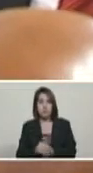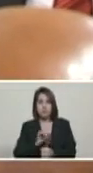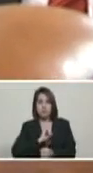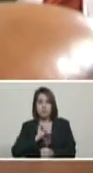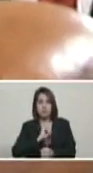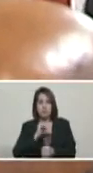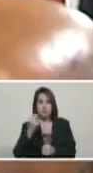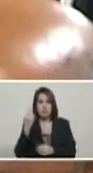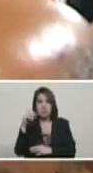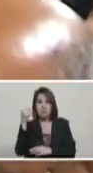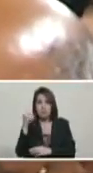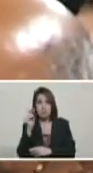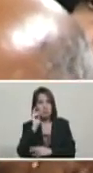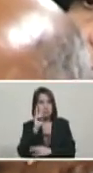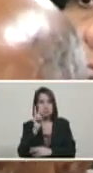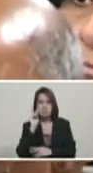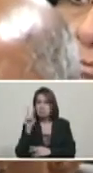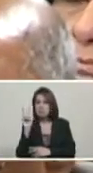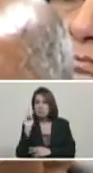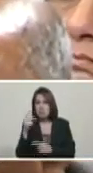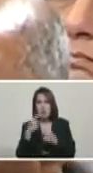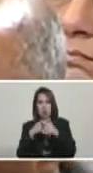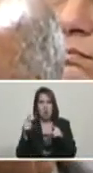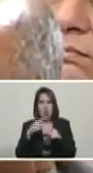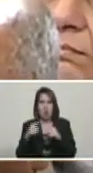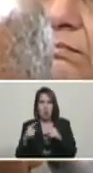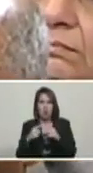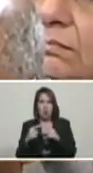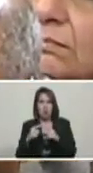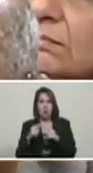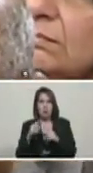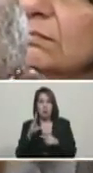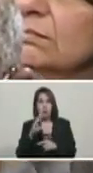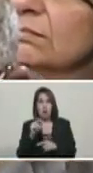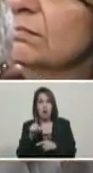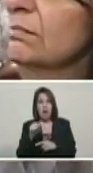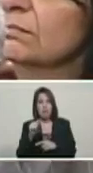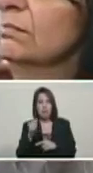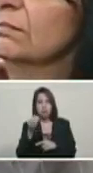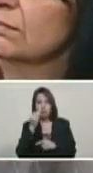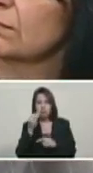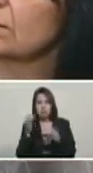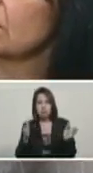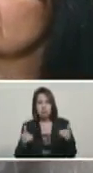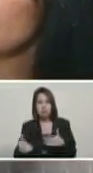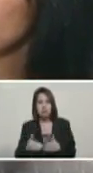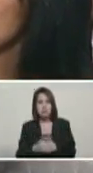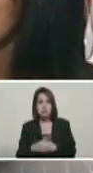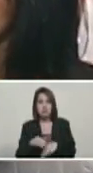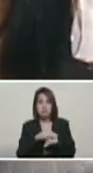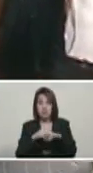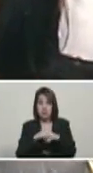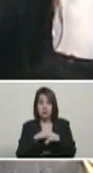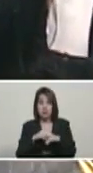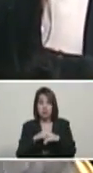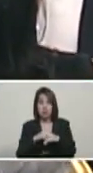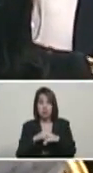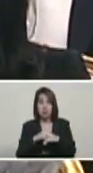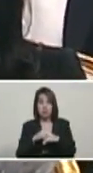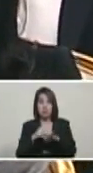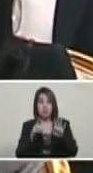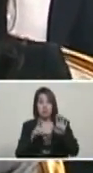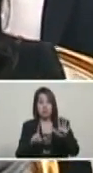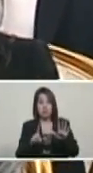ministros que puedo visualizar del sector social, los CLAP, ministro Medina, los CLAP y los 6 millones de